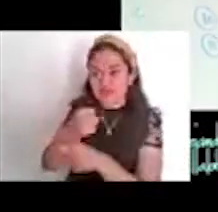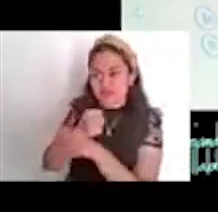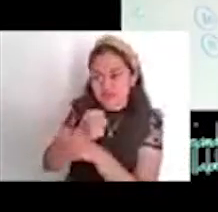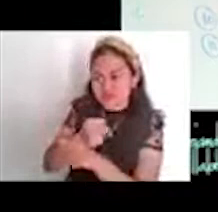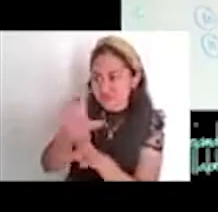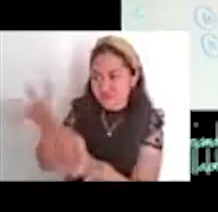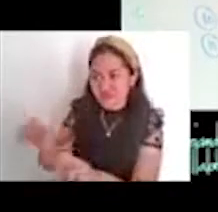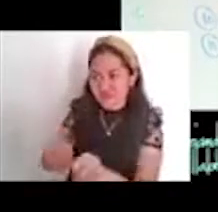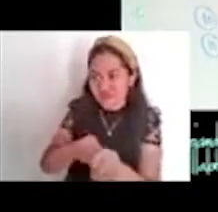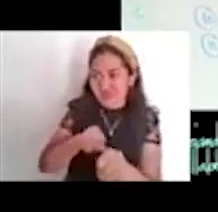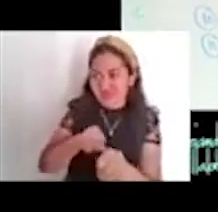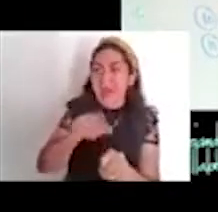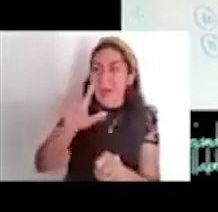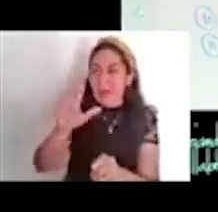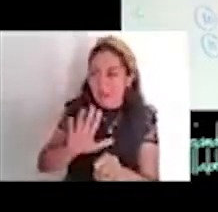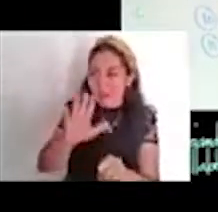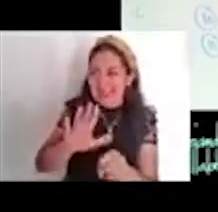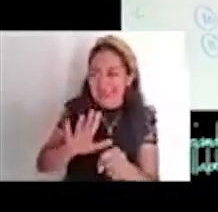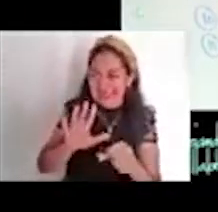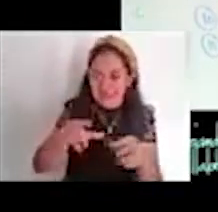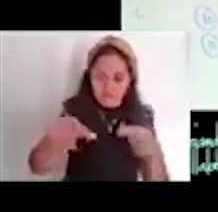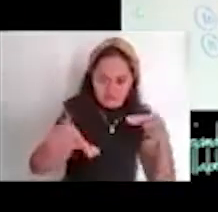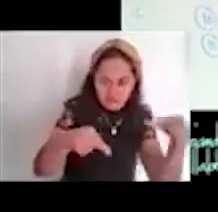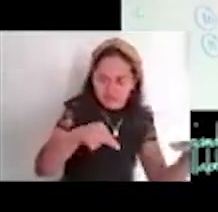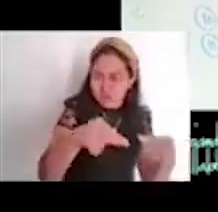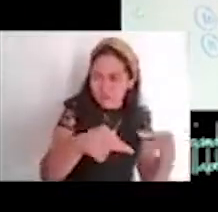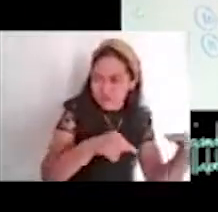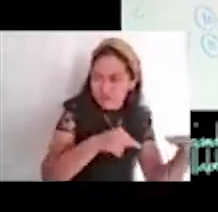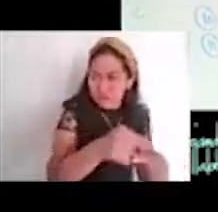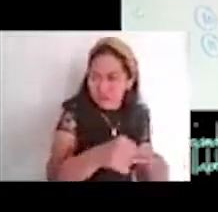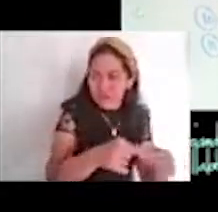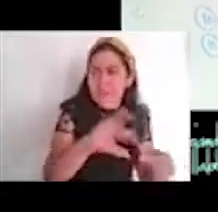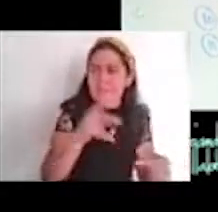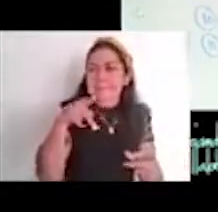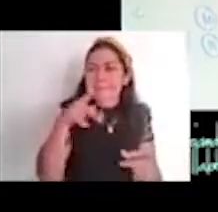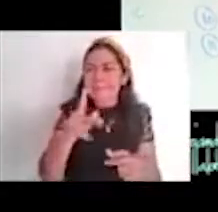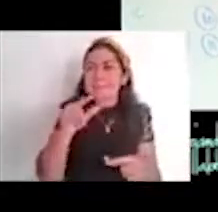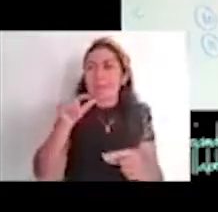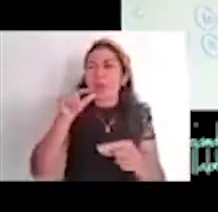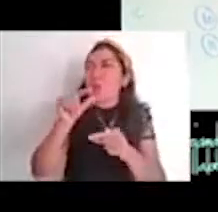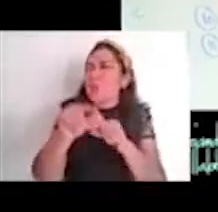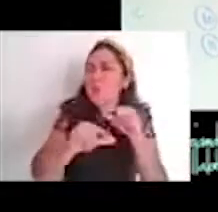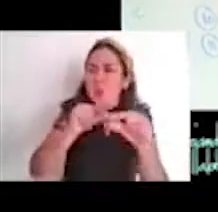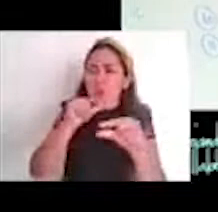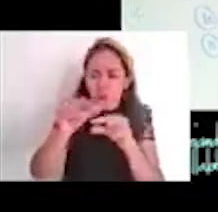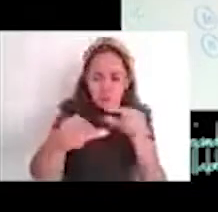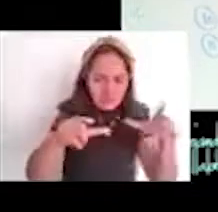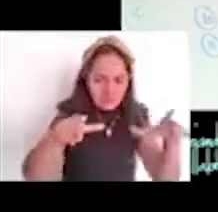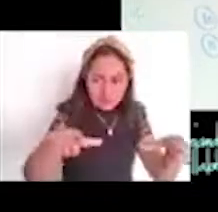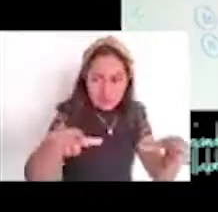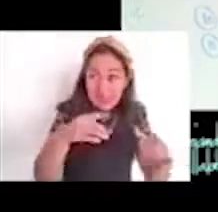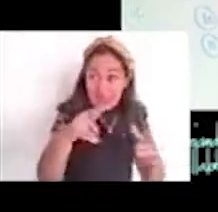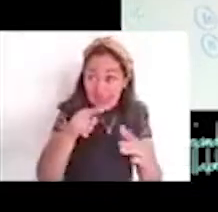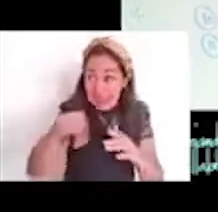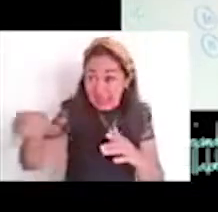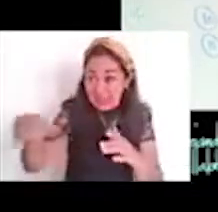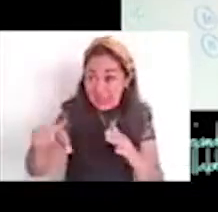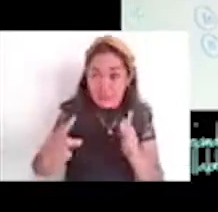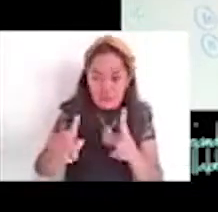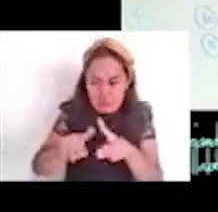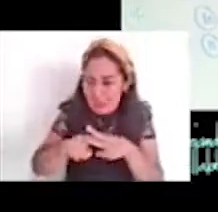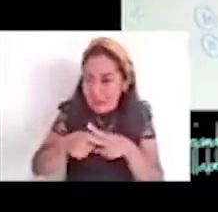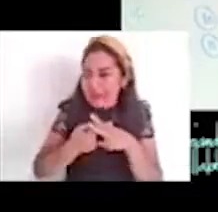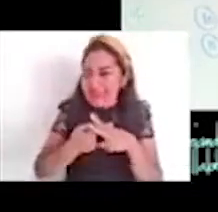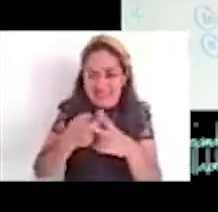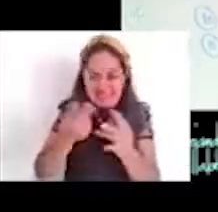evidentemente esto es parte de lo que va tomándose con este proceso de reescribir la historia y